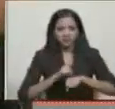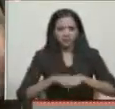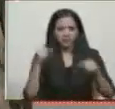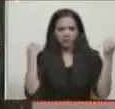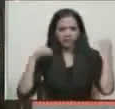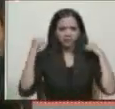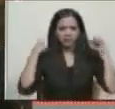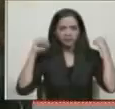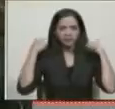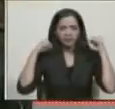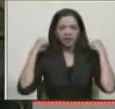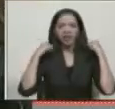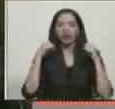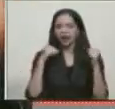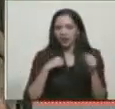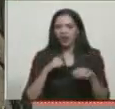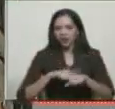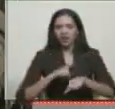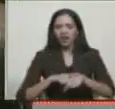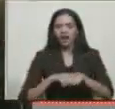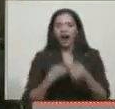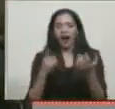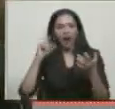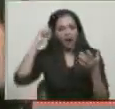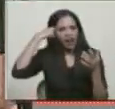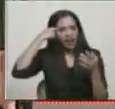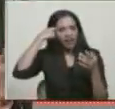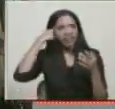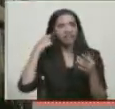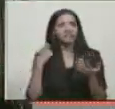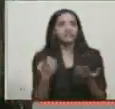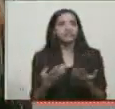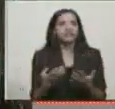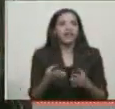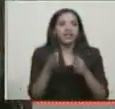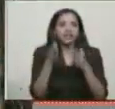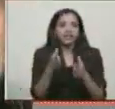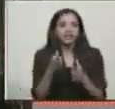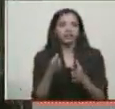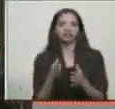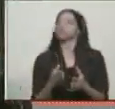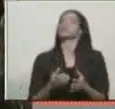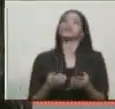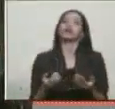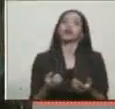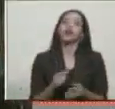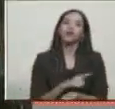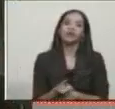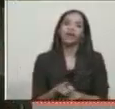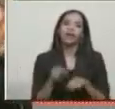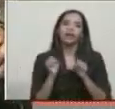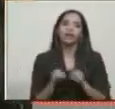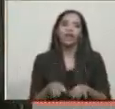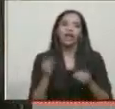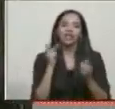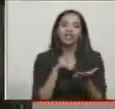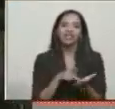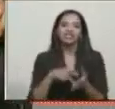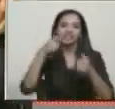la iconoclastía, son tiempos de rebotarnos ante eso que quieren convidarnos a arrepentirnos. Les decimos, aquí está el